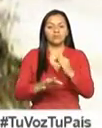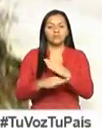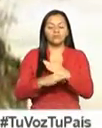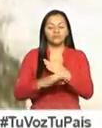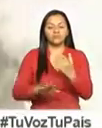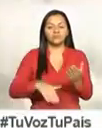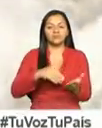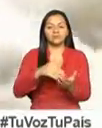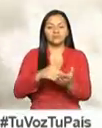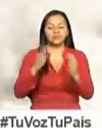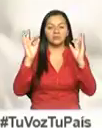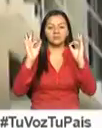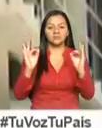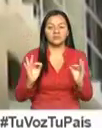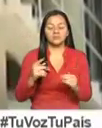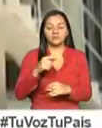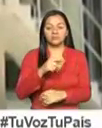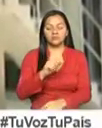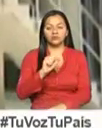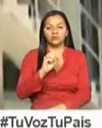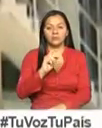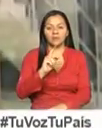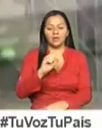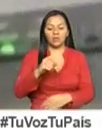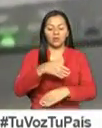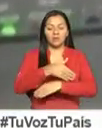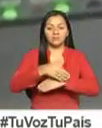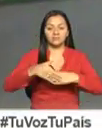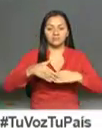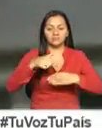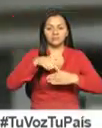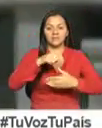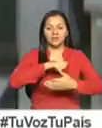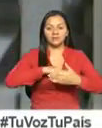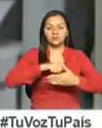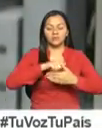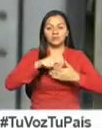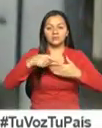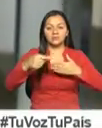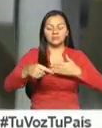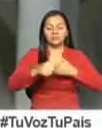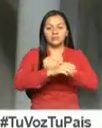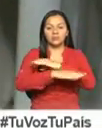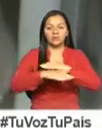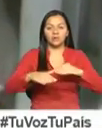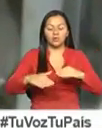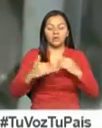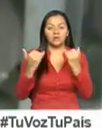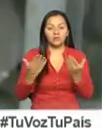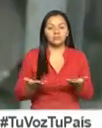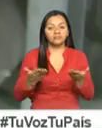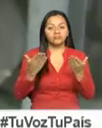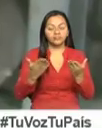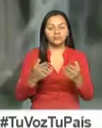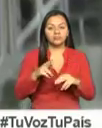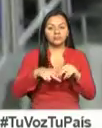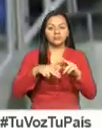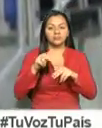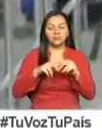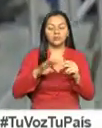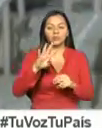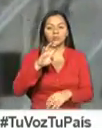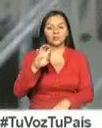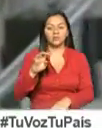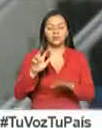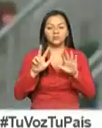central hidroeléctrica sopladora ubicada entre las provincias de Azuay y Morona. Con esta obra se generarán